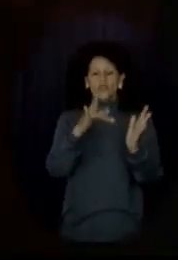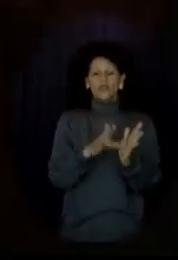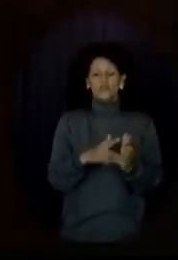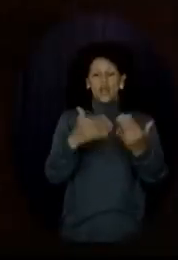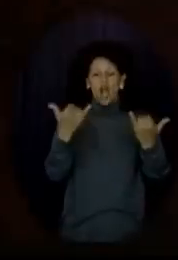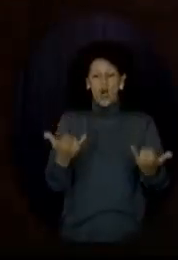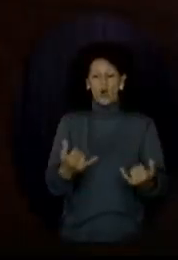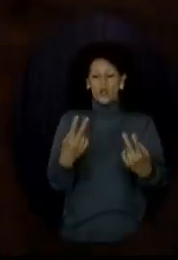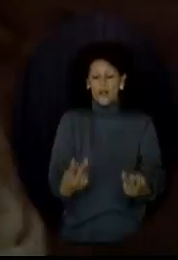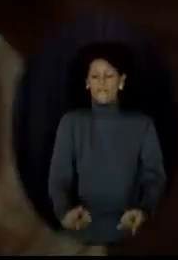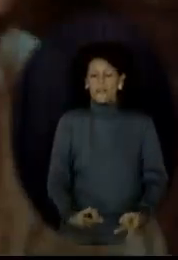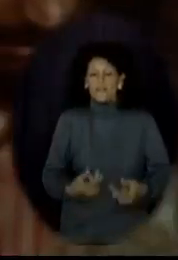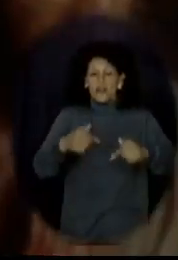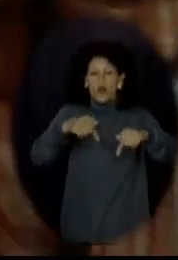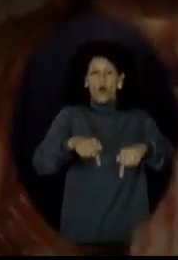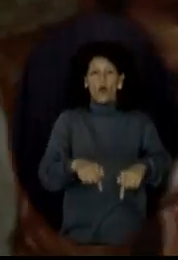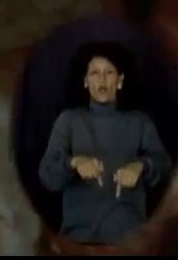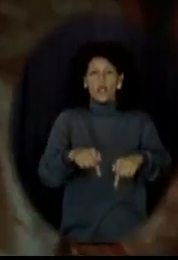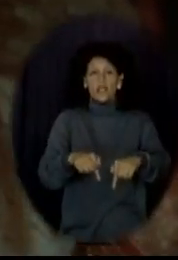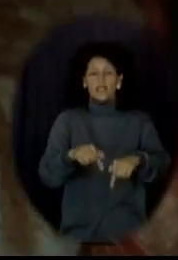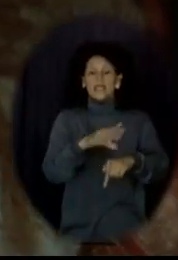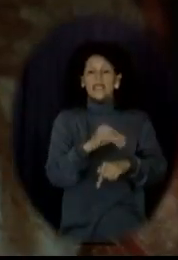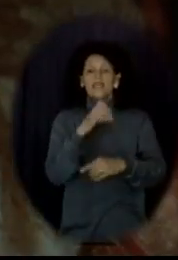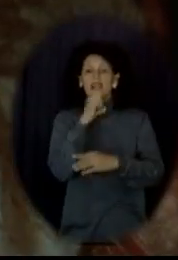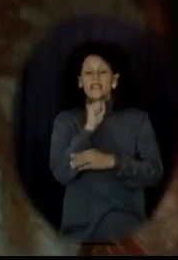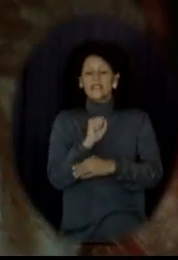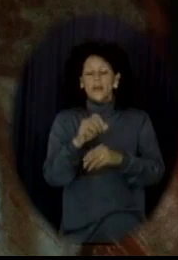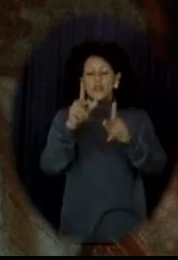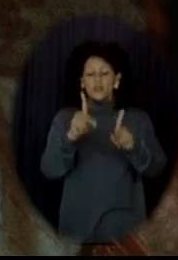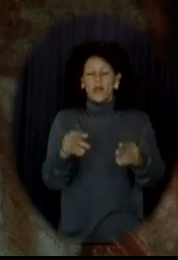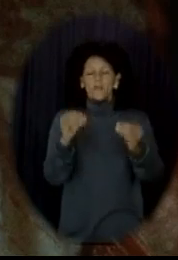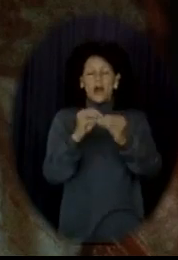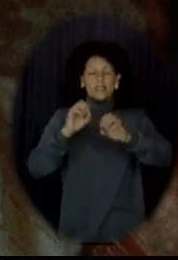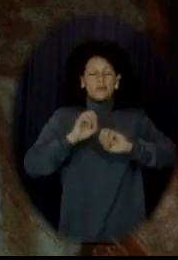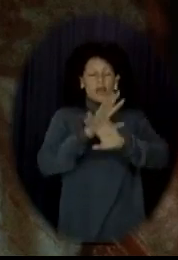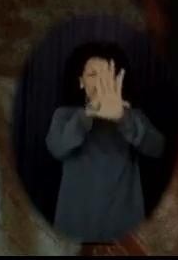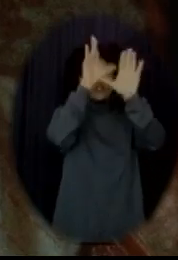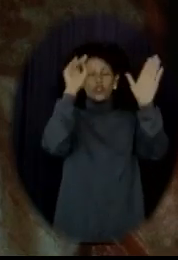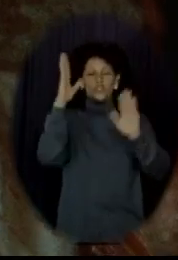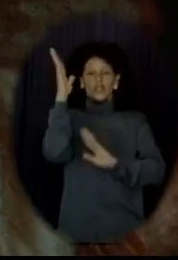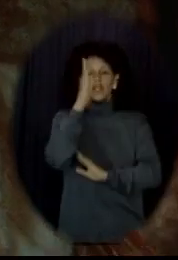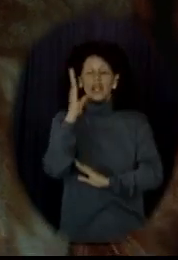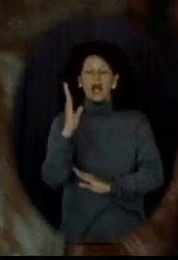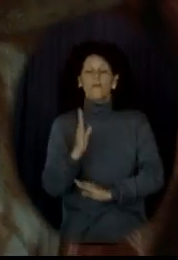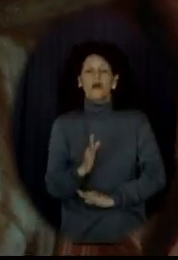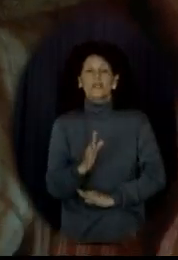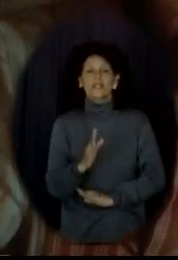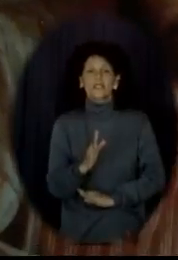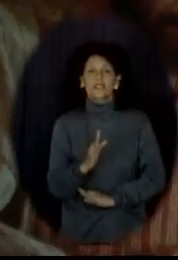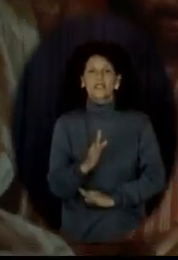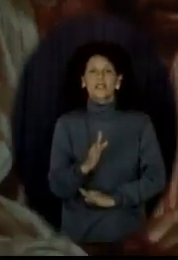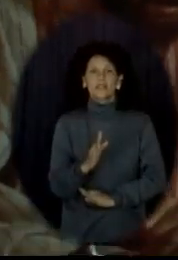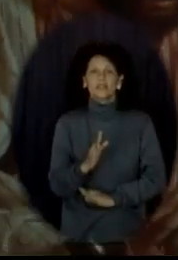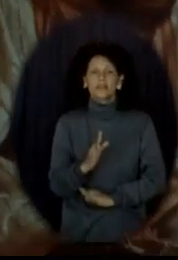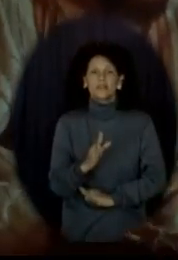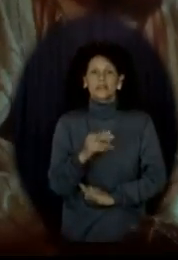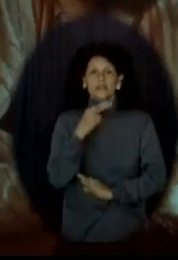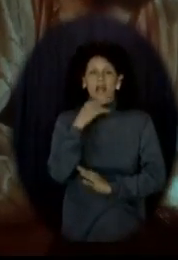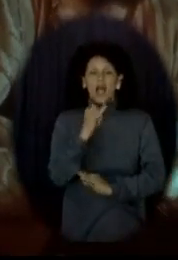Pero Jesús vive hoy. Es la persona más extraordinaria que jamás haya